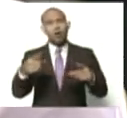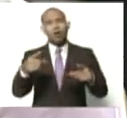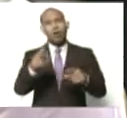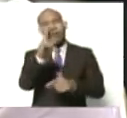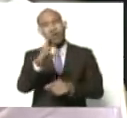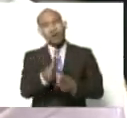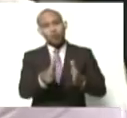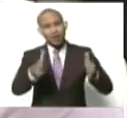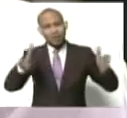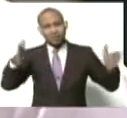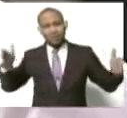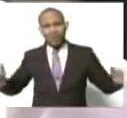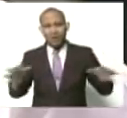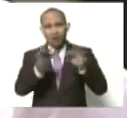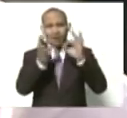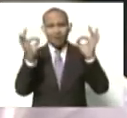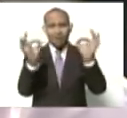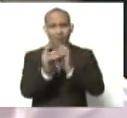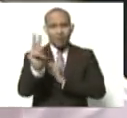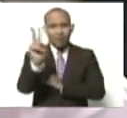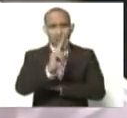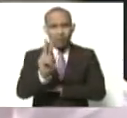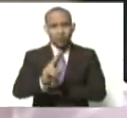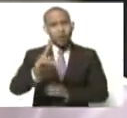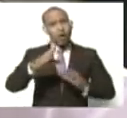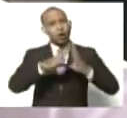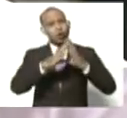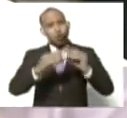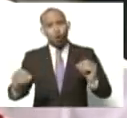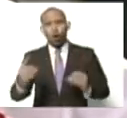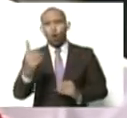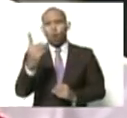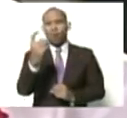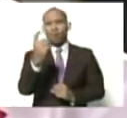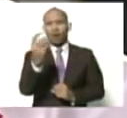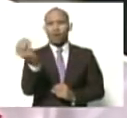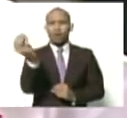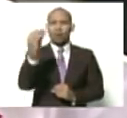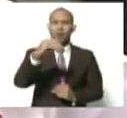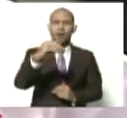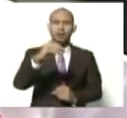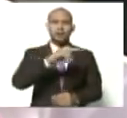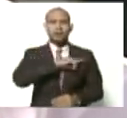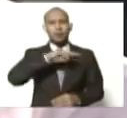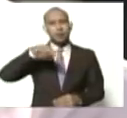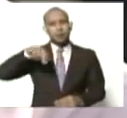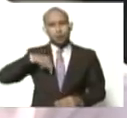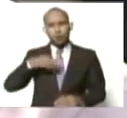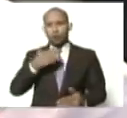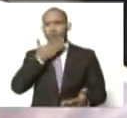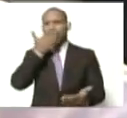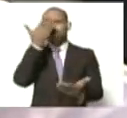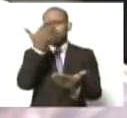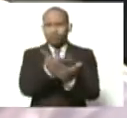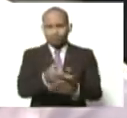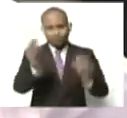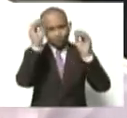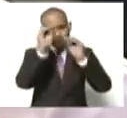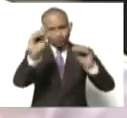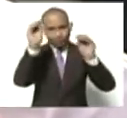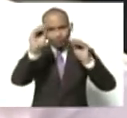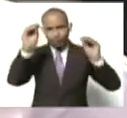familia. Y en esa gran familia todos hacemos falta. Por eso esta convocatoria, para que sin tomar en cuenta posición